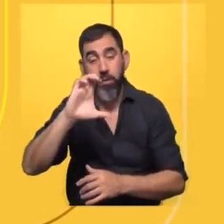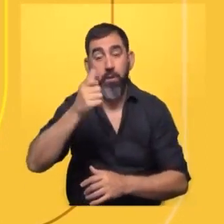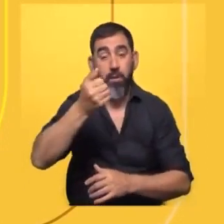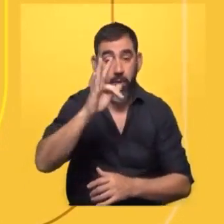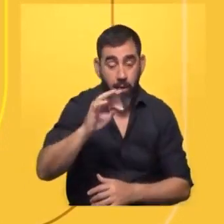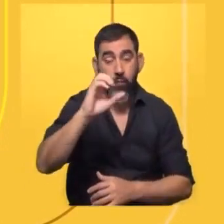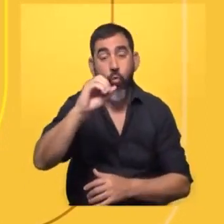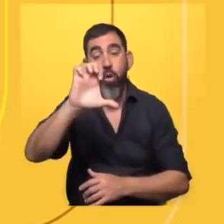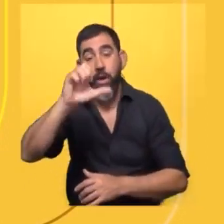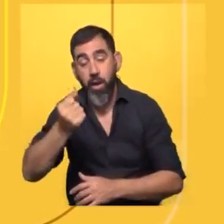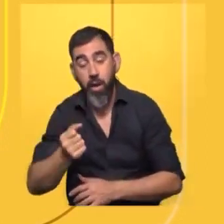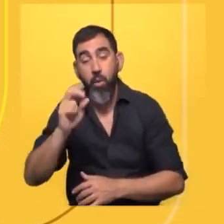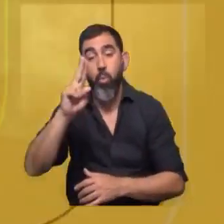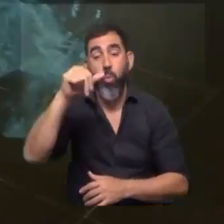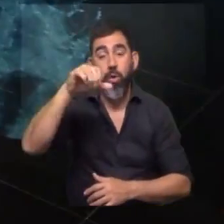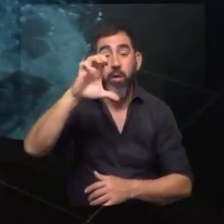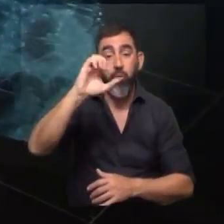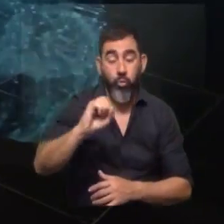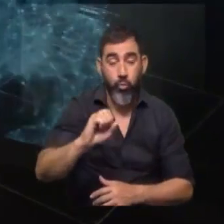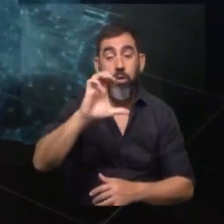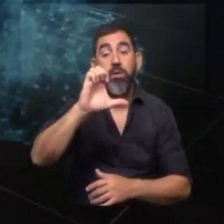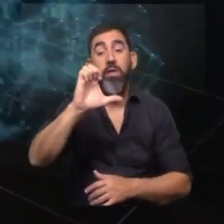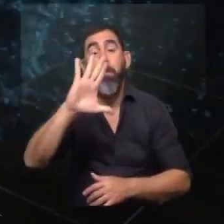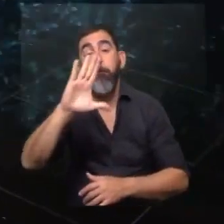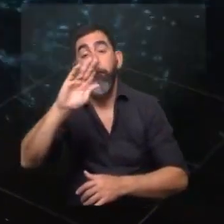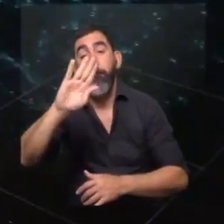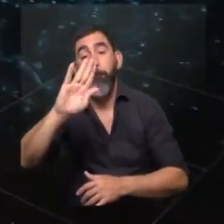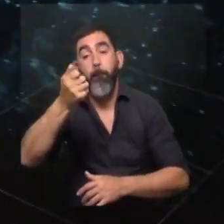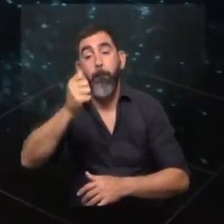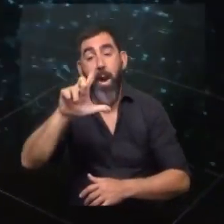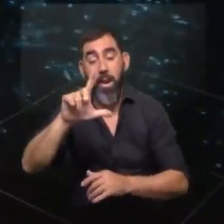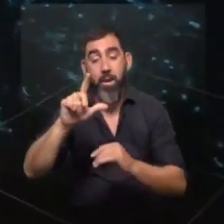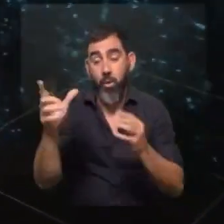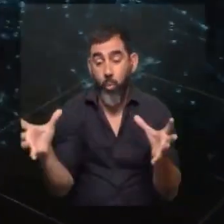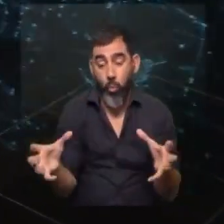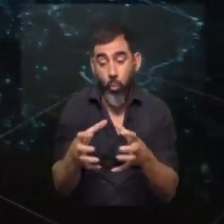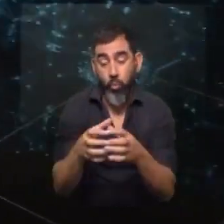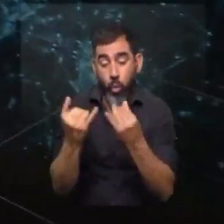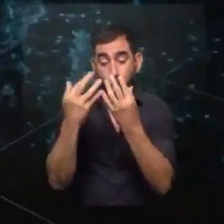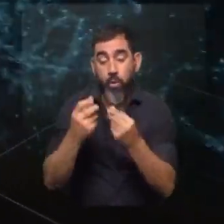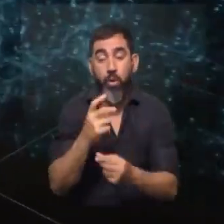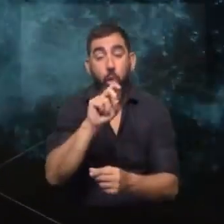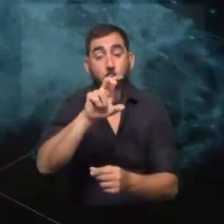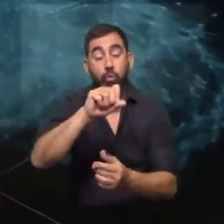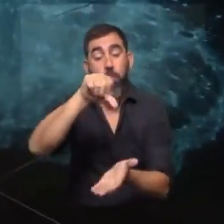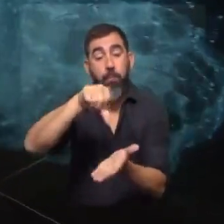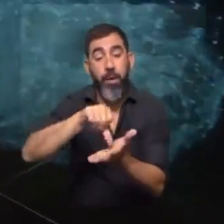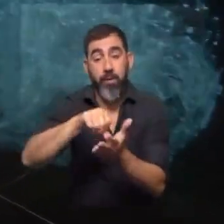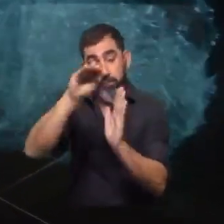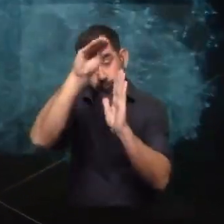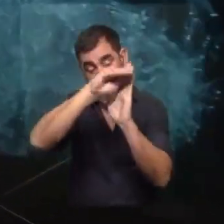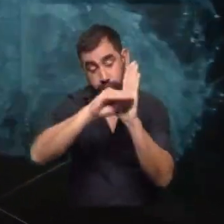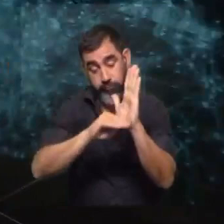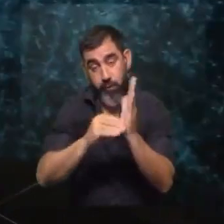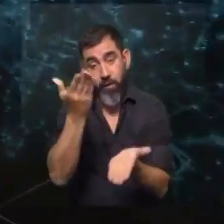a UNESCO y a la CEPAL, y en conjunto organizamos un grupo de trabajo en 12 países, que son los que